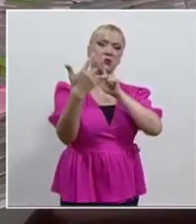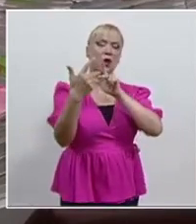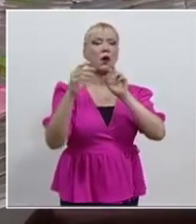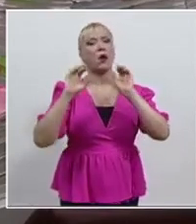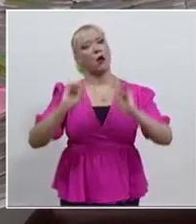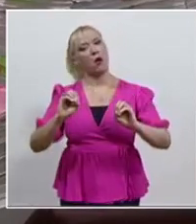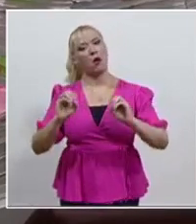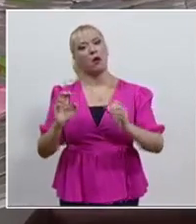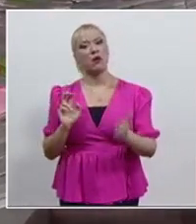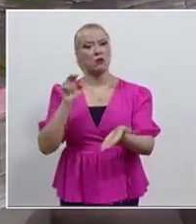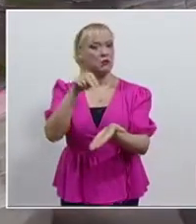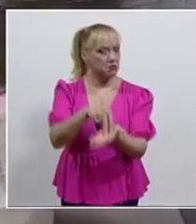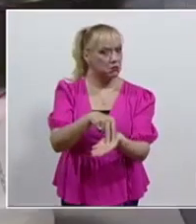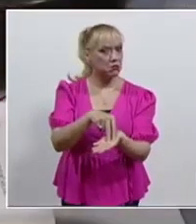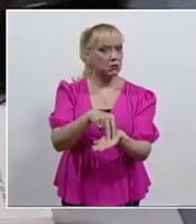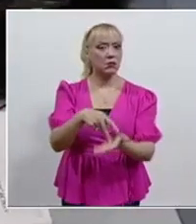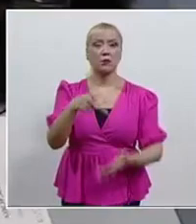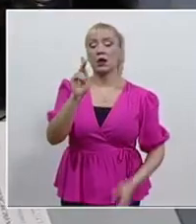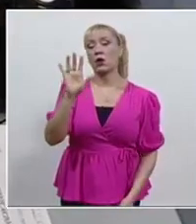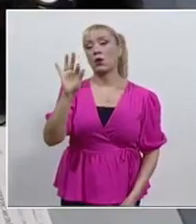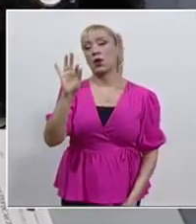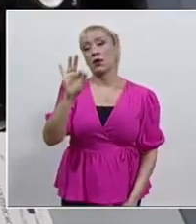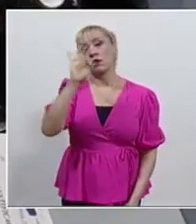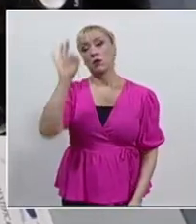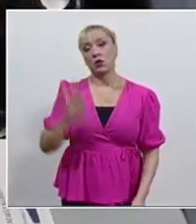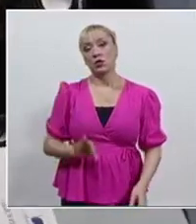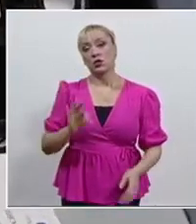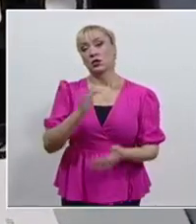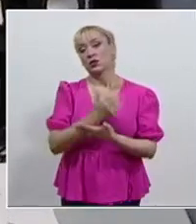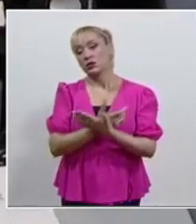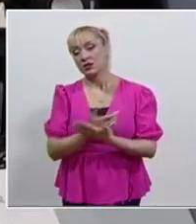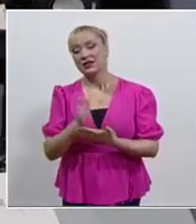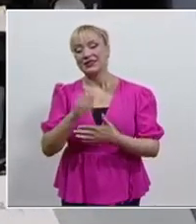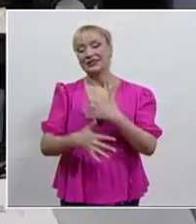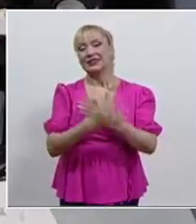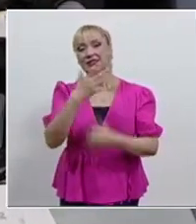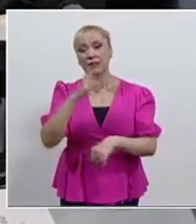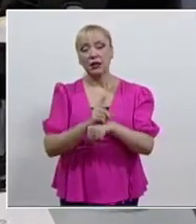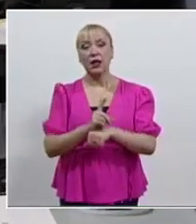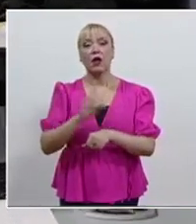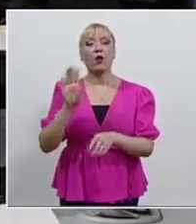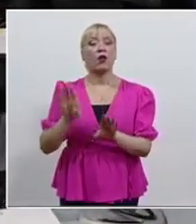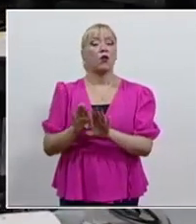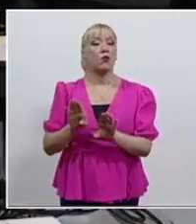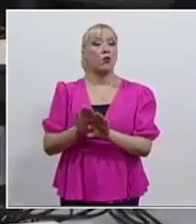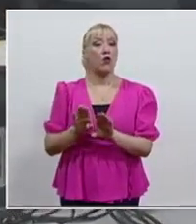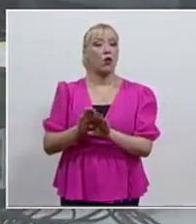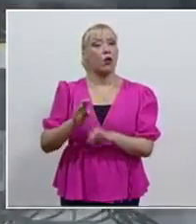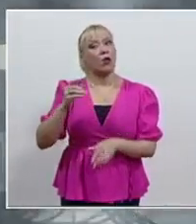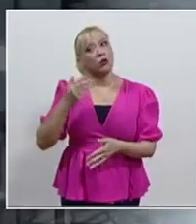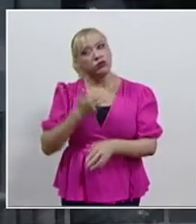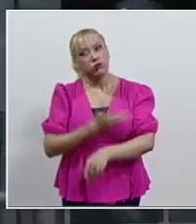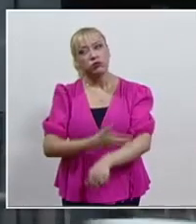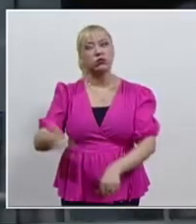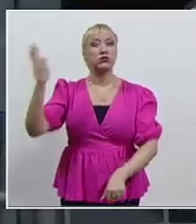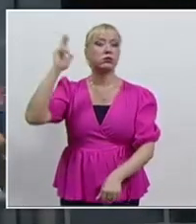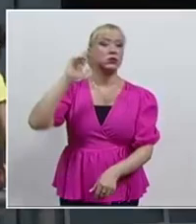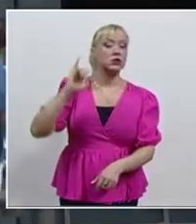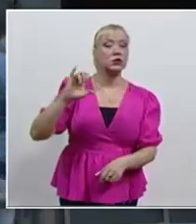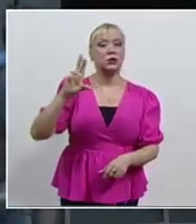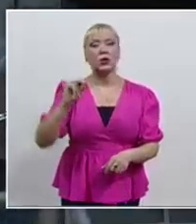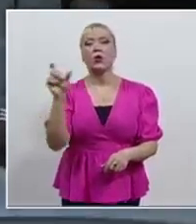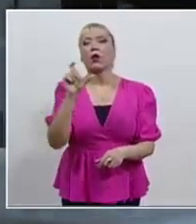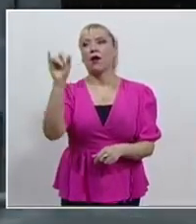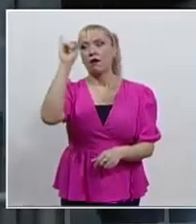teletrabajo no podrá superar el 40% de sus labores quincenales, solo en casos excepcionales y cuando lo autorice el Pleno del